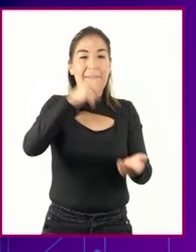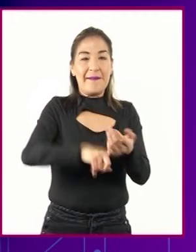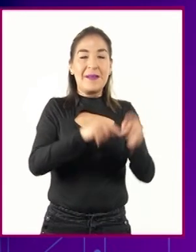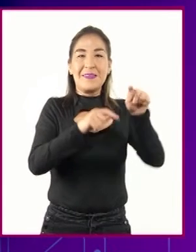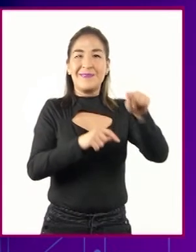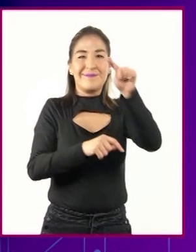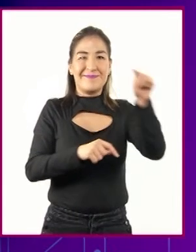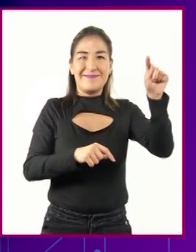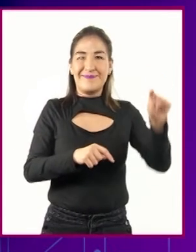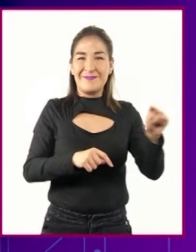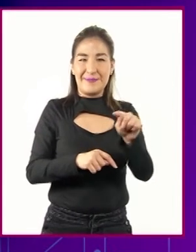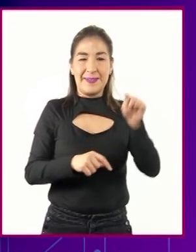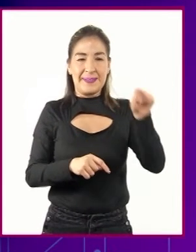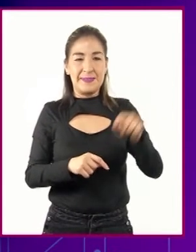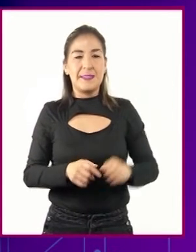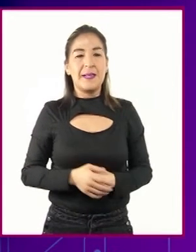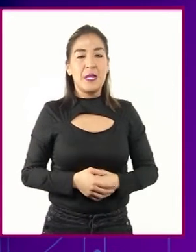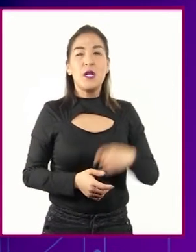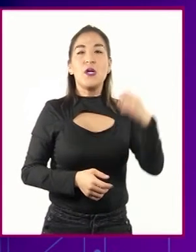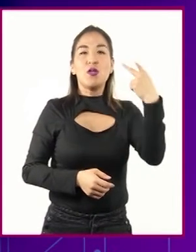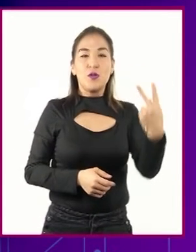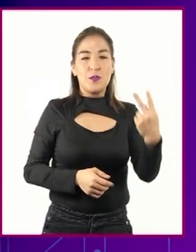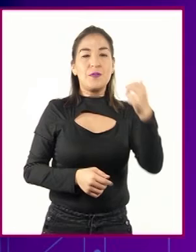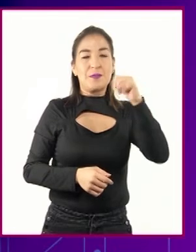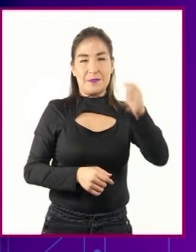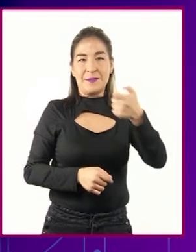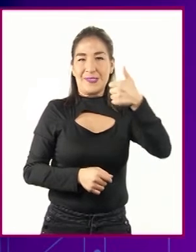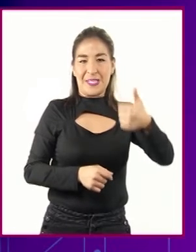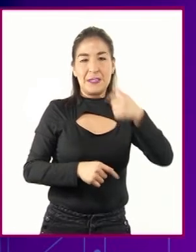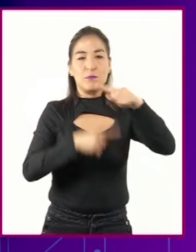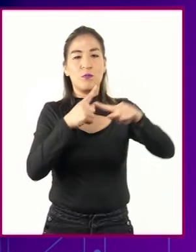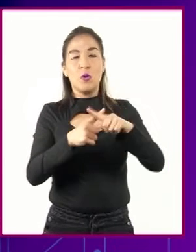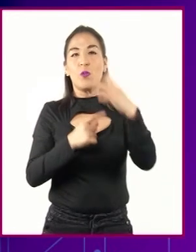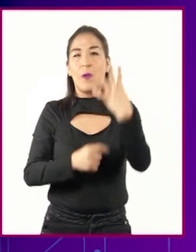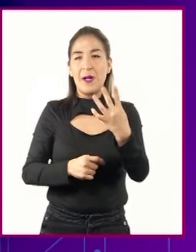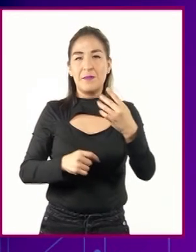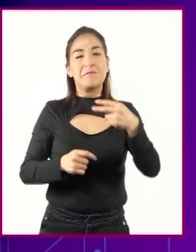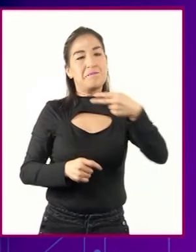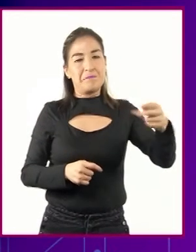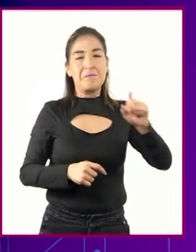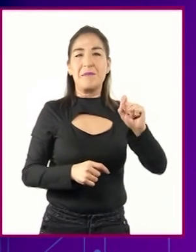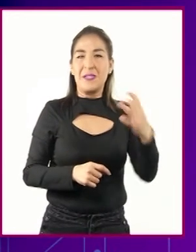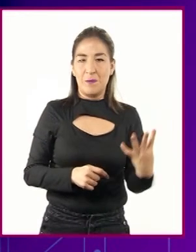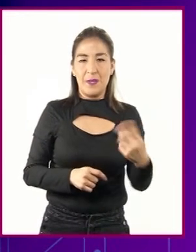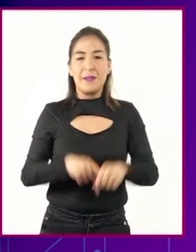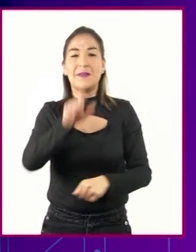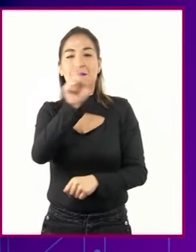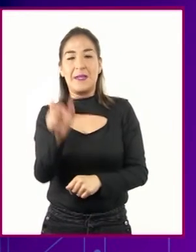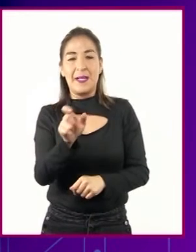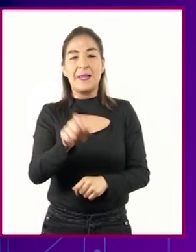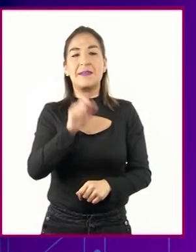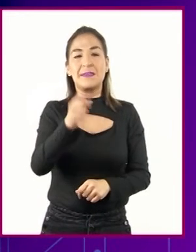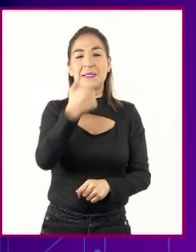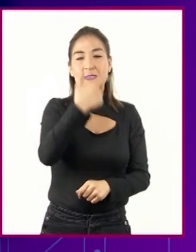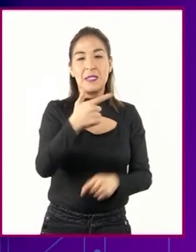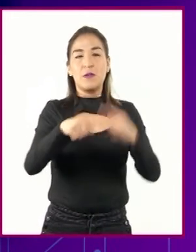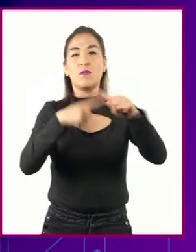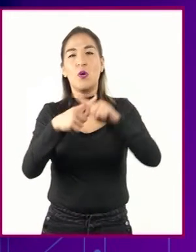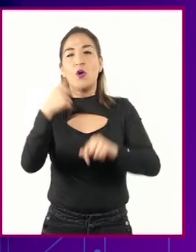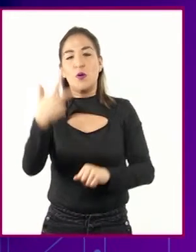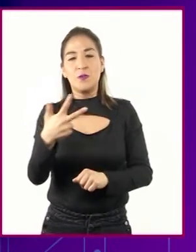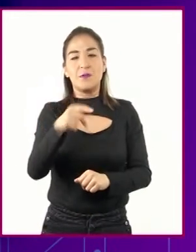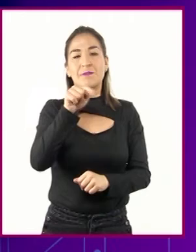los corchetes. El primer producto, 6 por 4, igual a 24. Y el segundo es 7 por 8, igual a